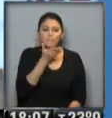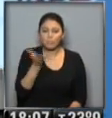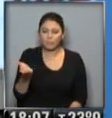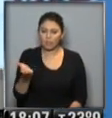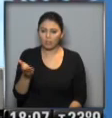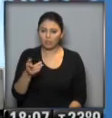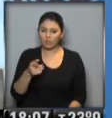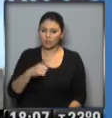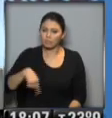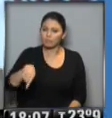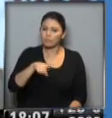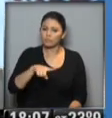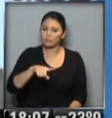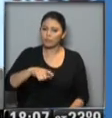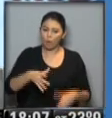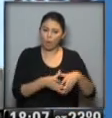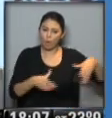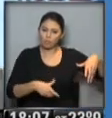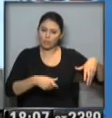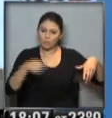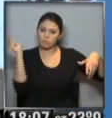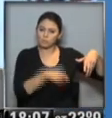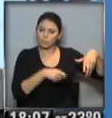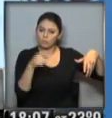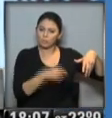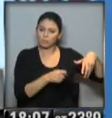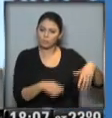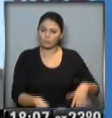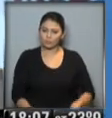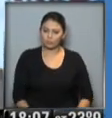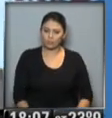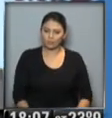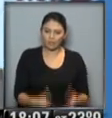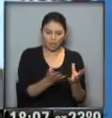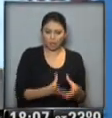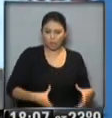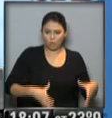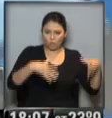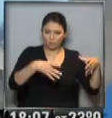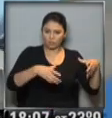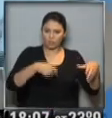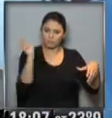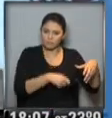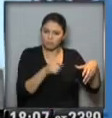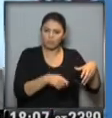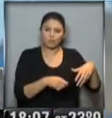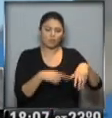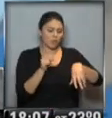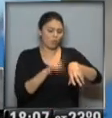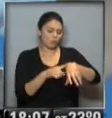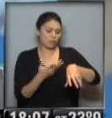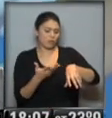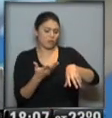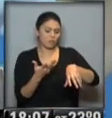haga sonar su olla, que haga sonar su cacerola a las,